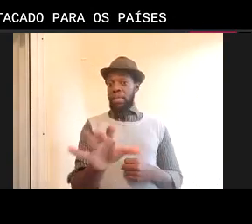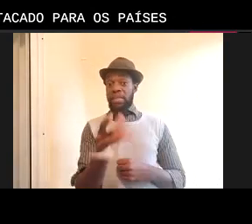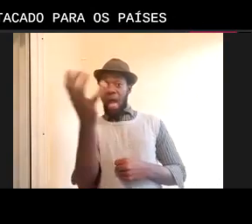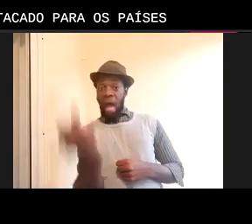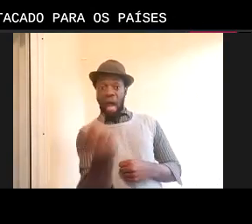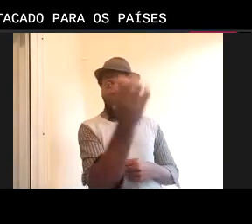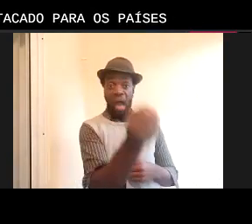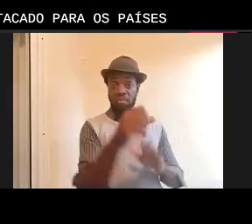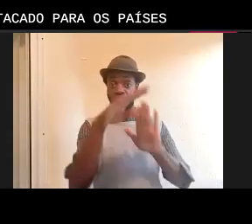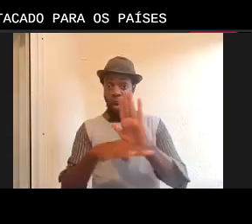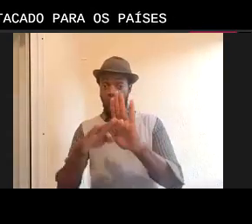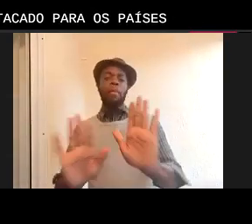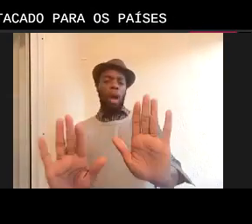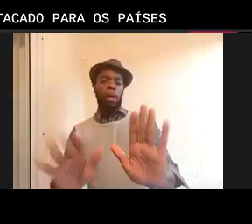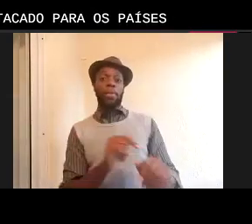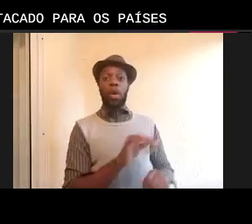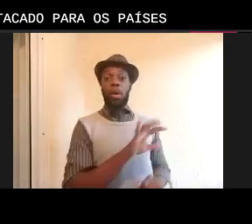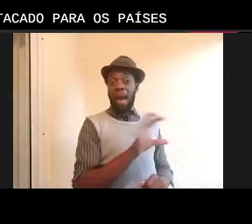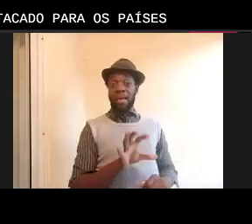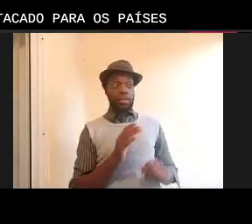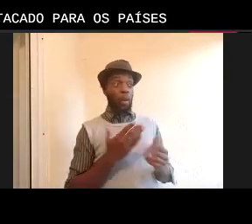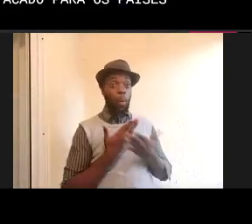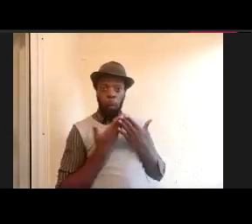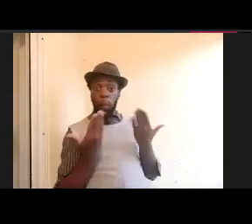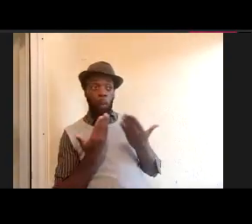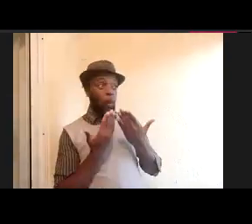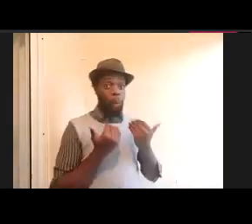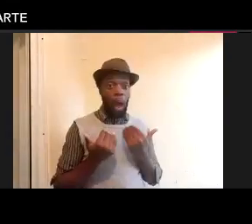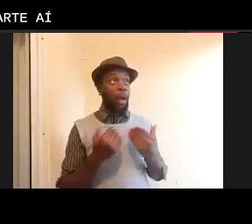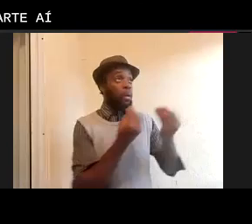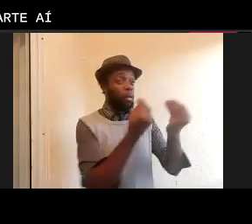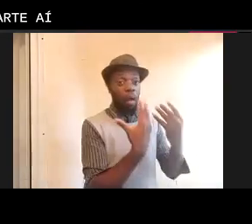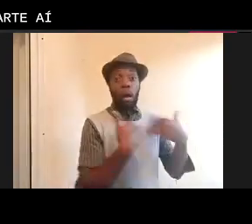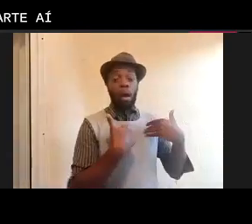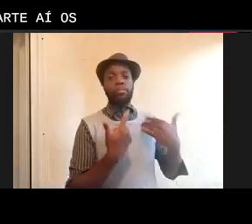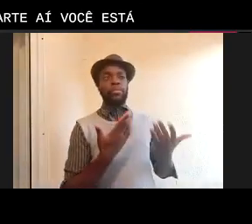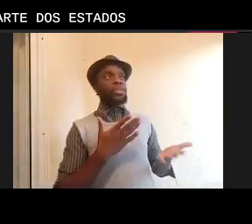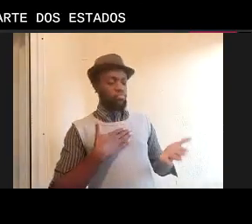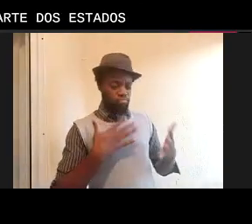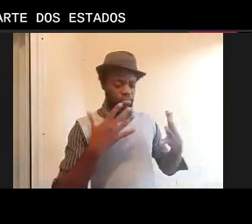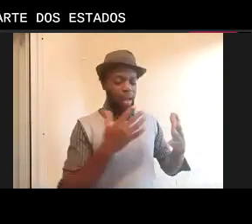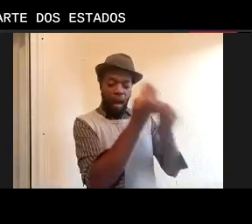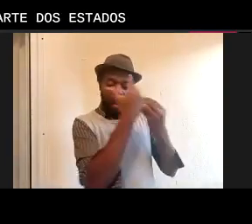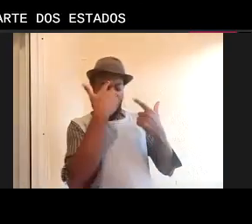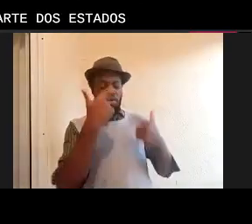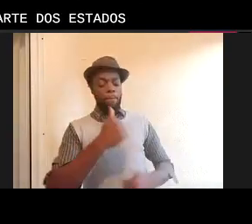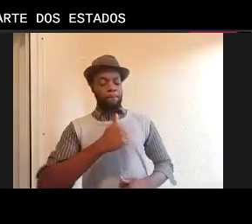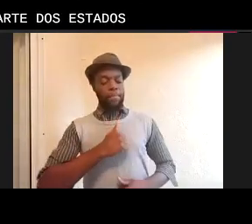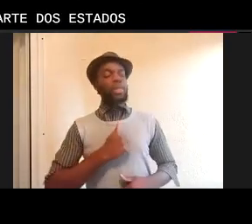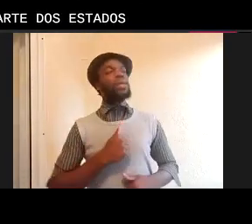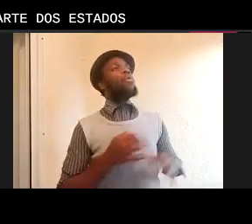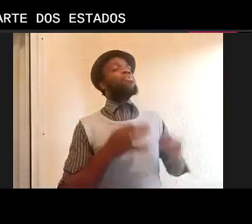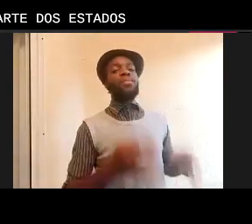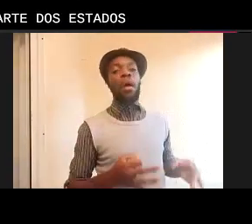donde no se cumple con este derecho por parte de los estados. Y muchas personas